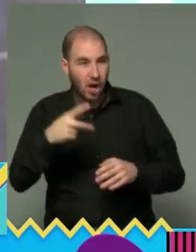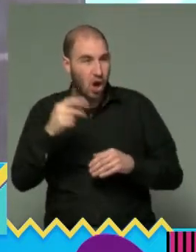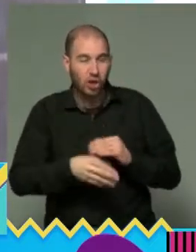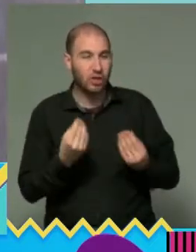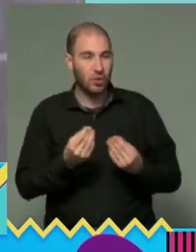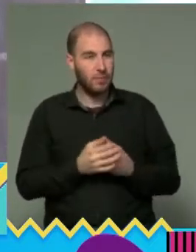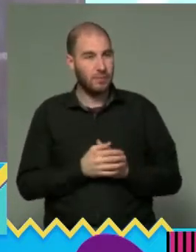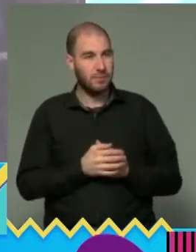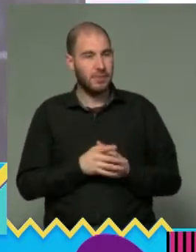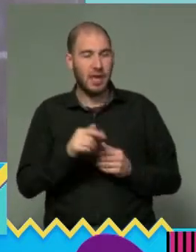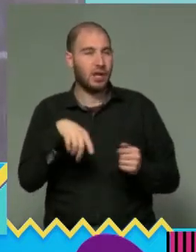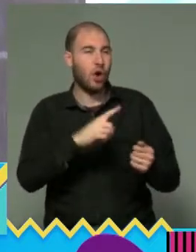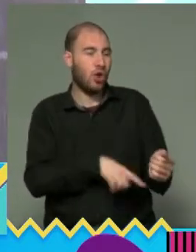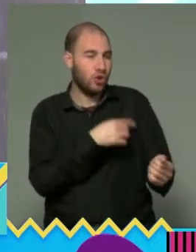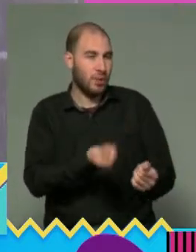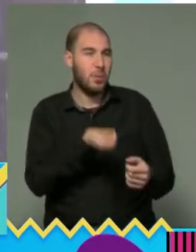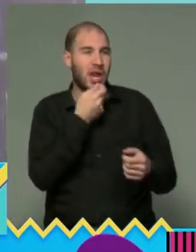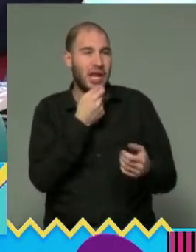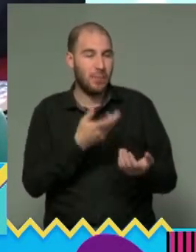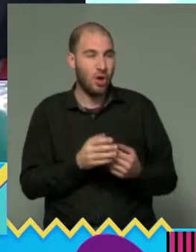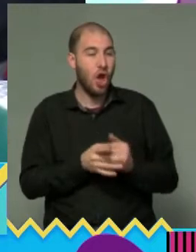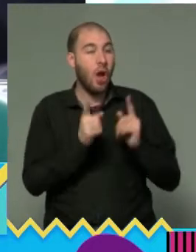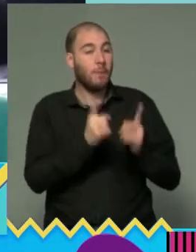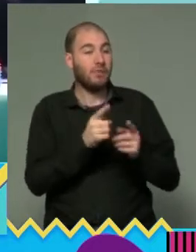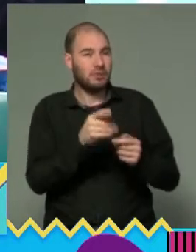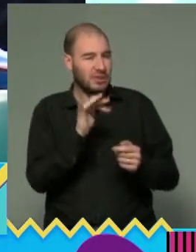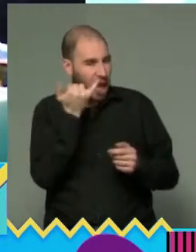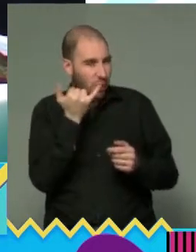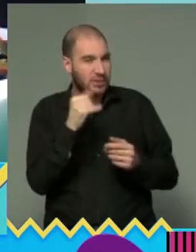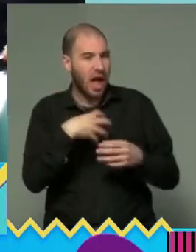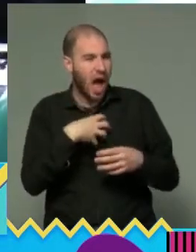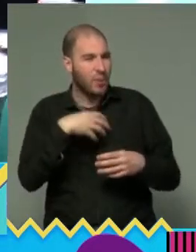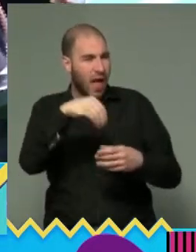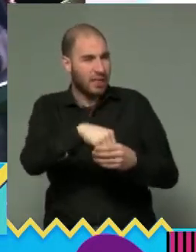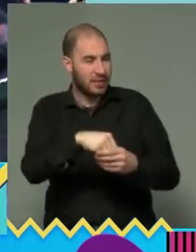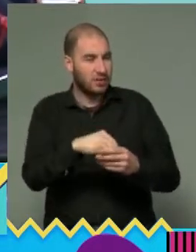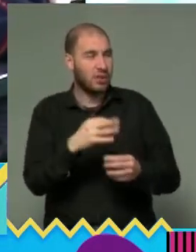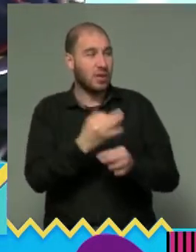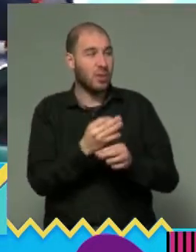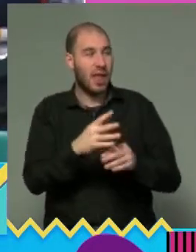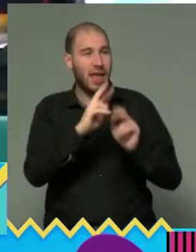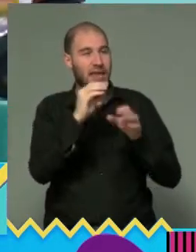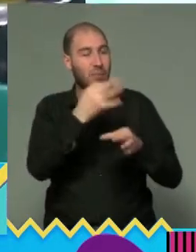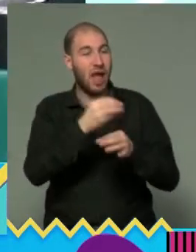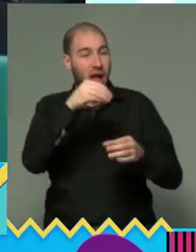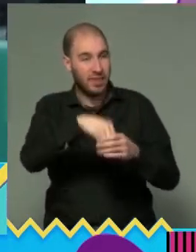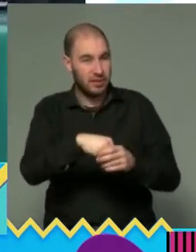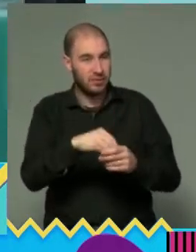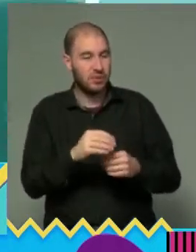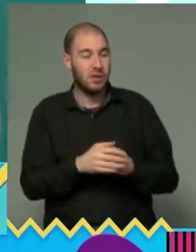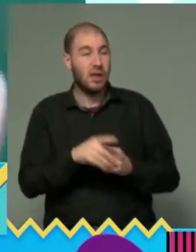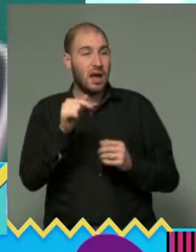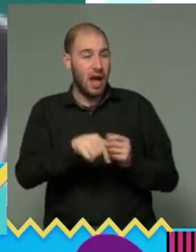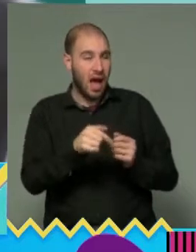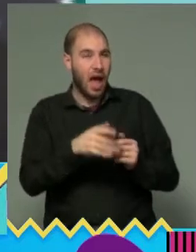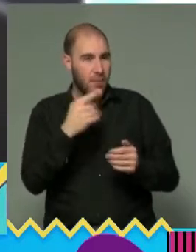que es el típico caso de cuando el docente percibe en el aula o en la escuela, en el ámbito de la escuela, que hay